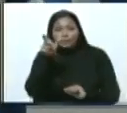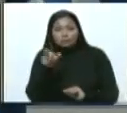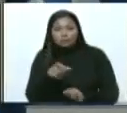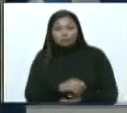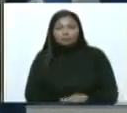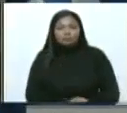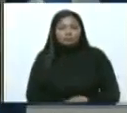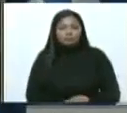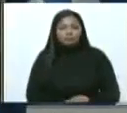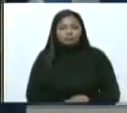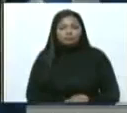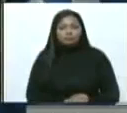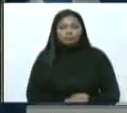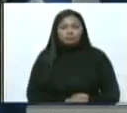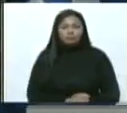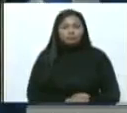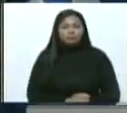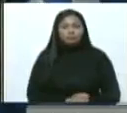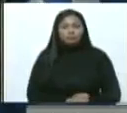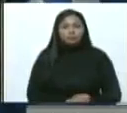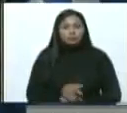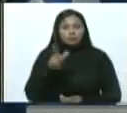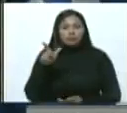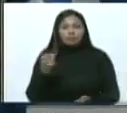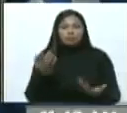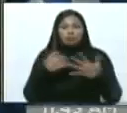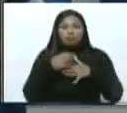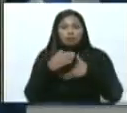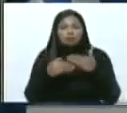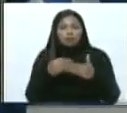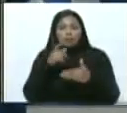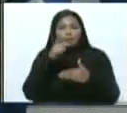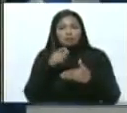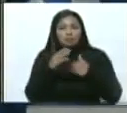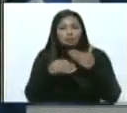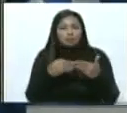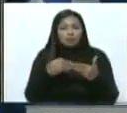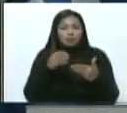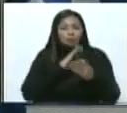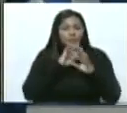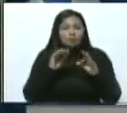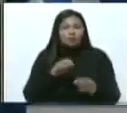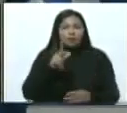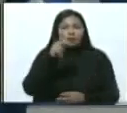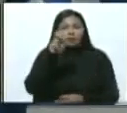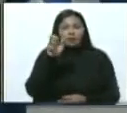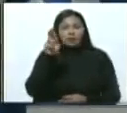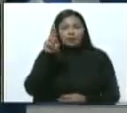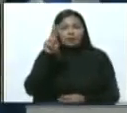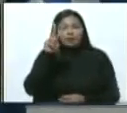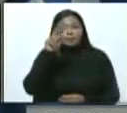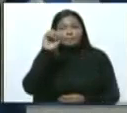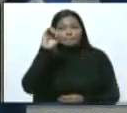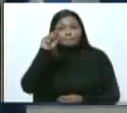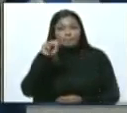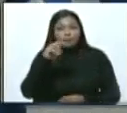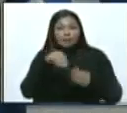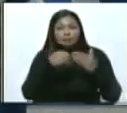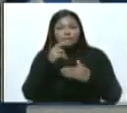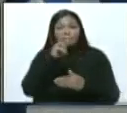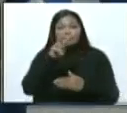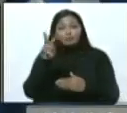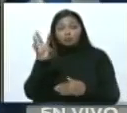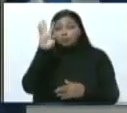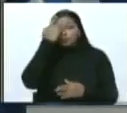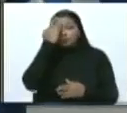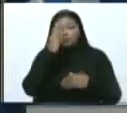Me refiero es al caso que involucra al sujeto Kervis Villamil, quien fue detenido este 22 de